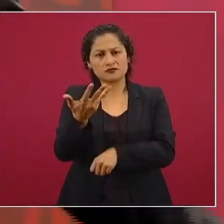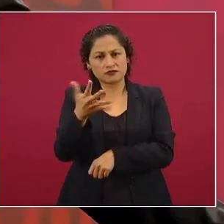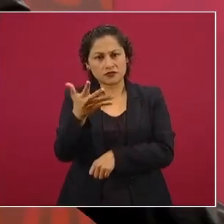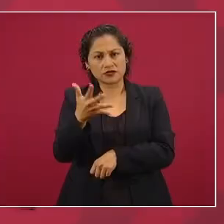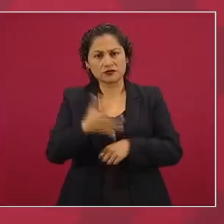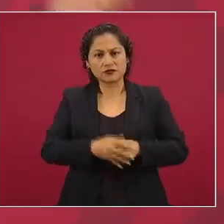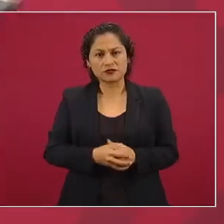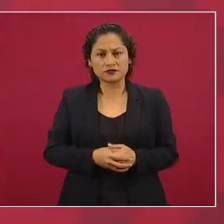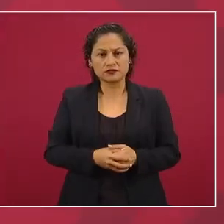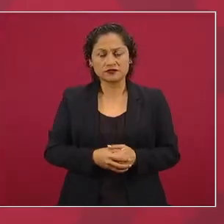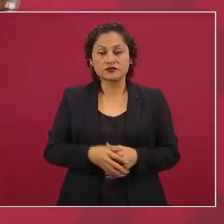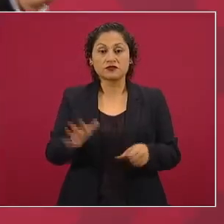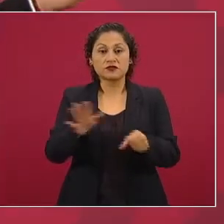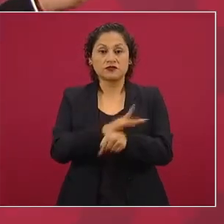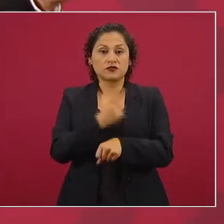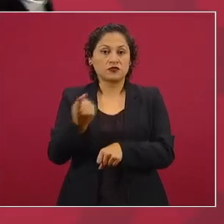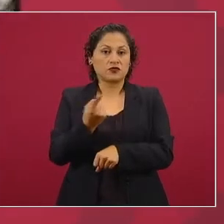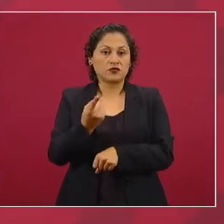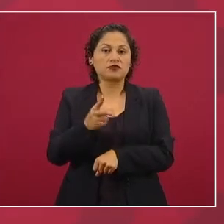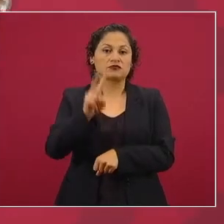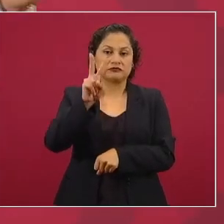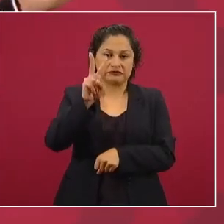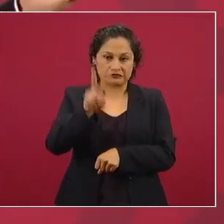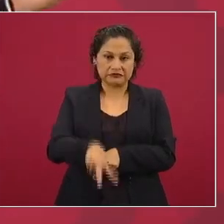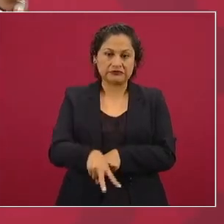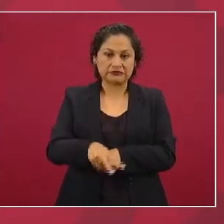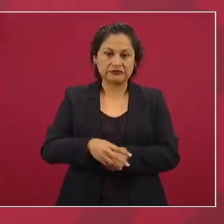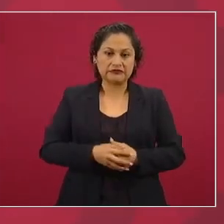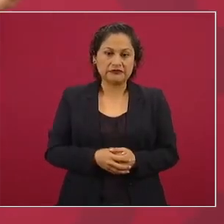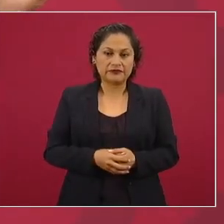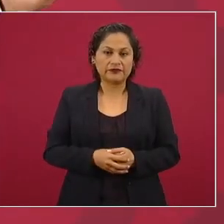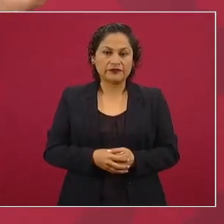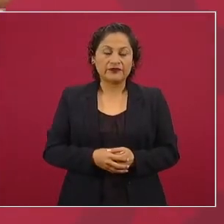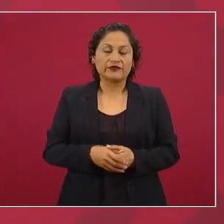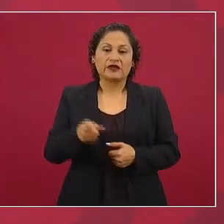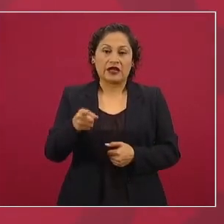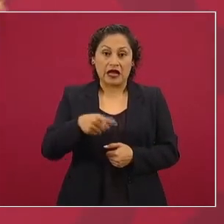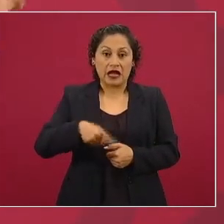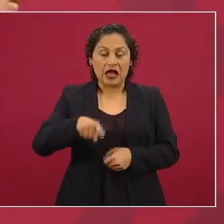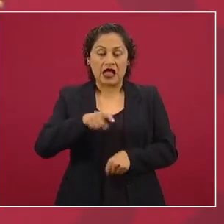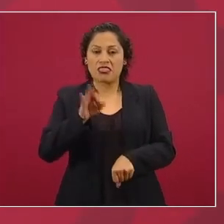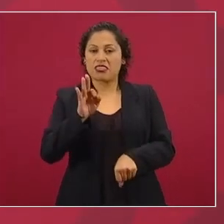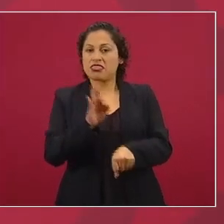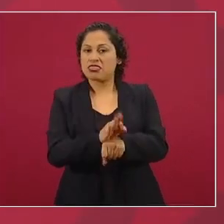Que era una gran cargada a favor de Peña